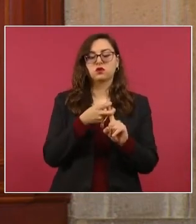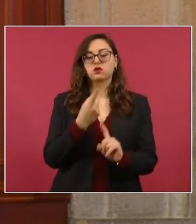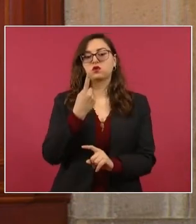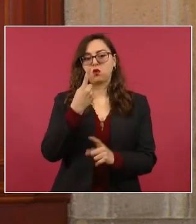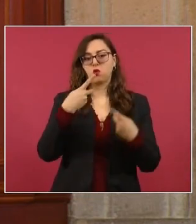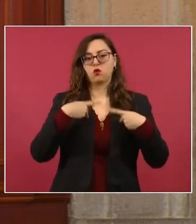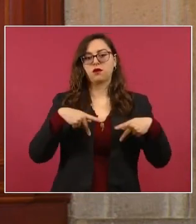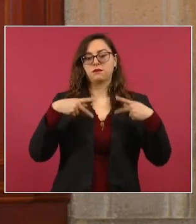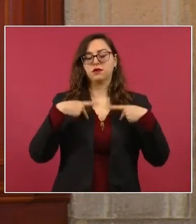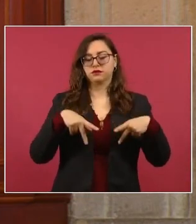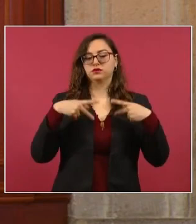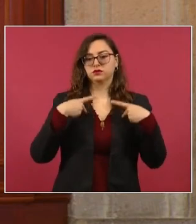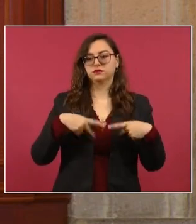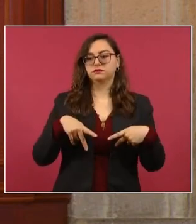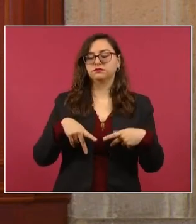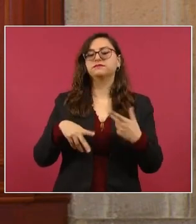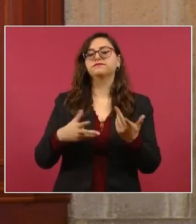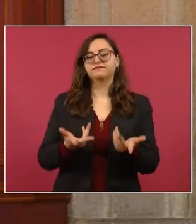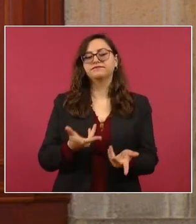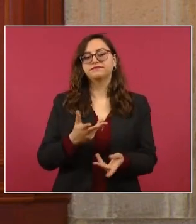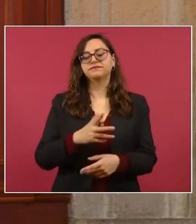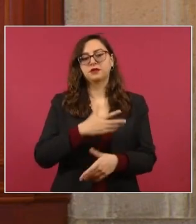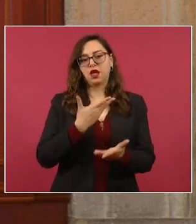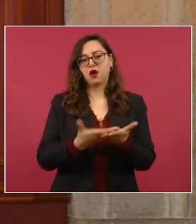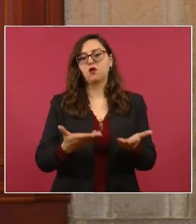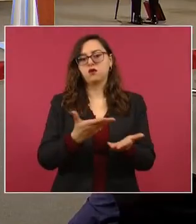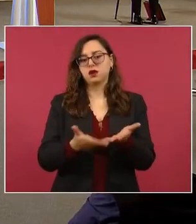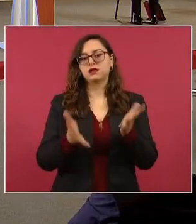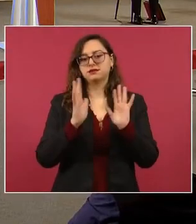gimnasio en Tijuana. Adelante.